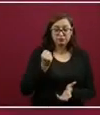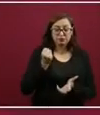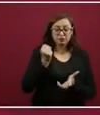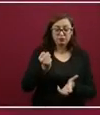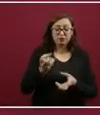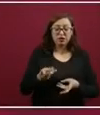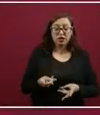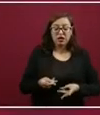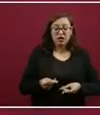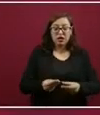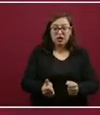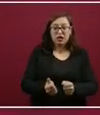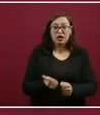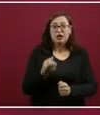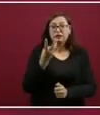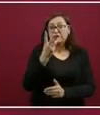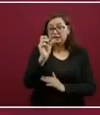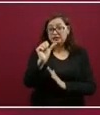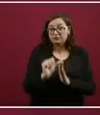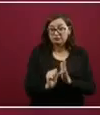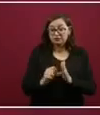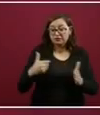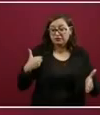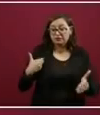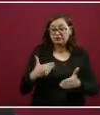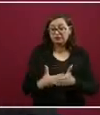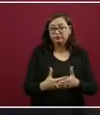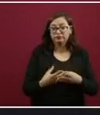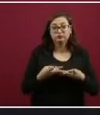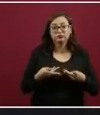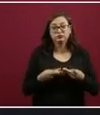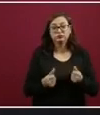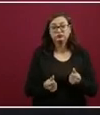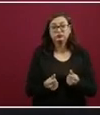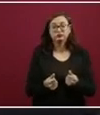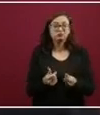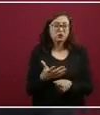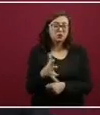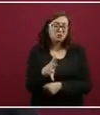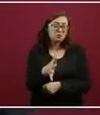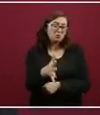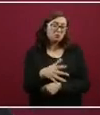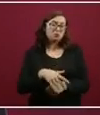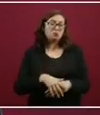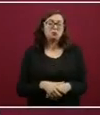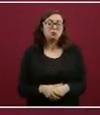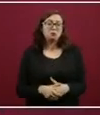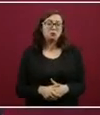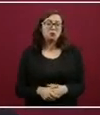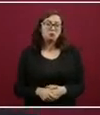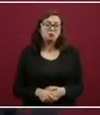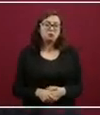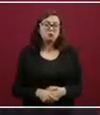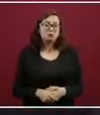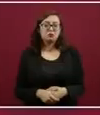en el trimestre se ejercieron alrededor de